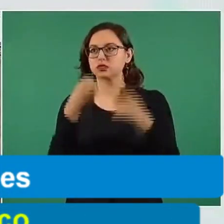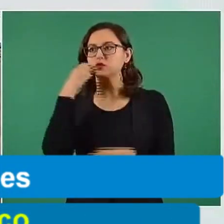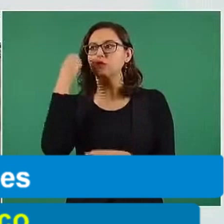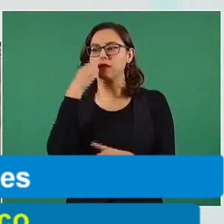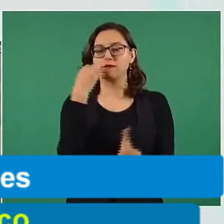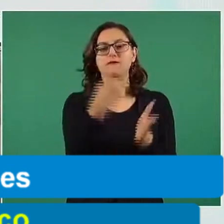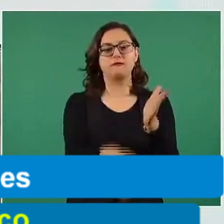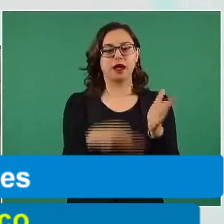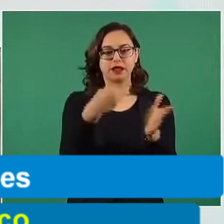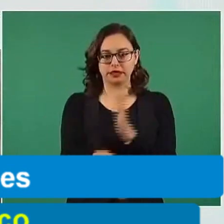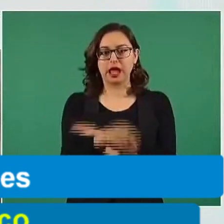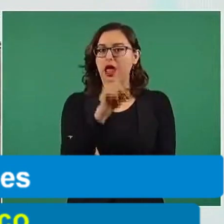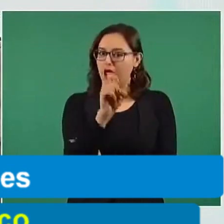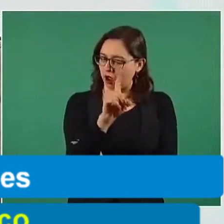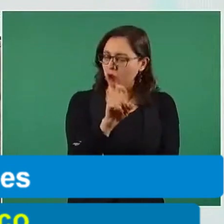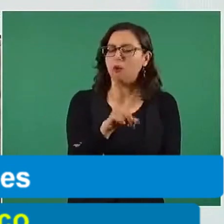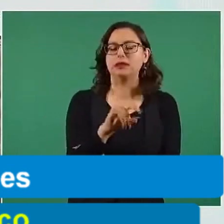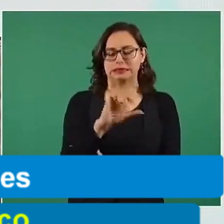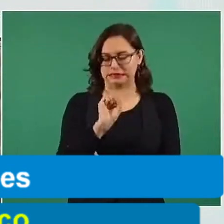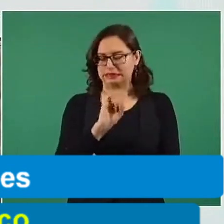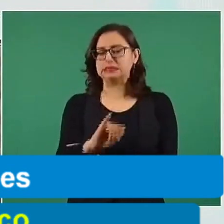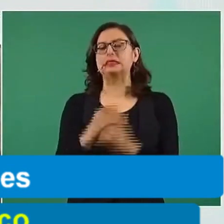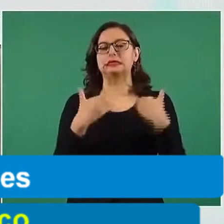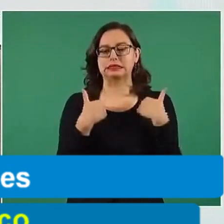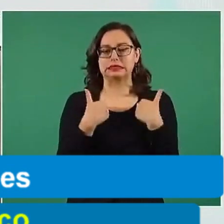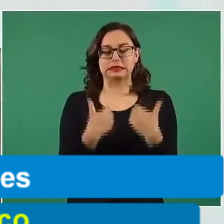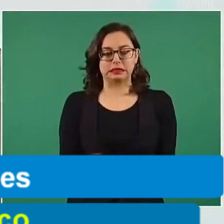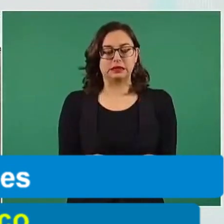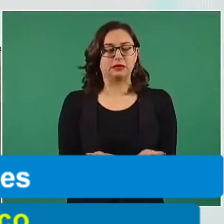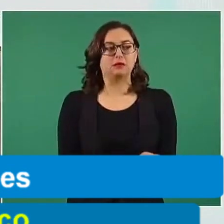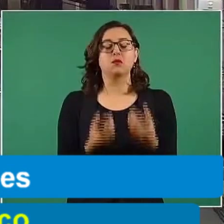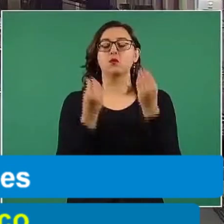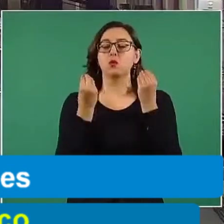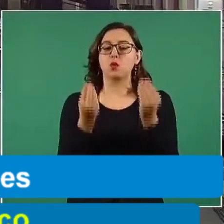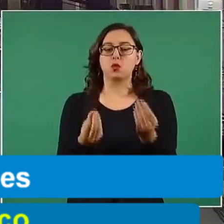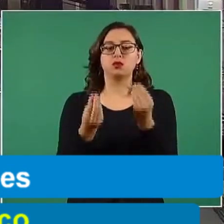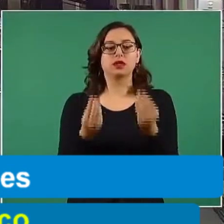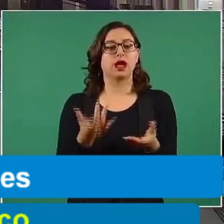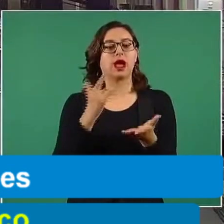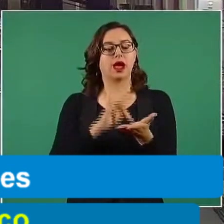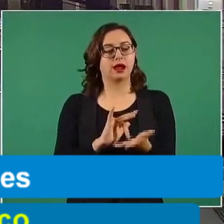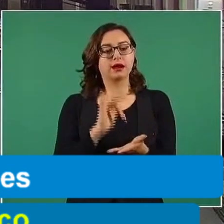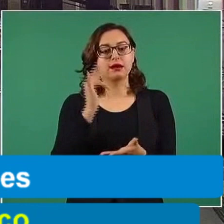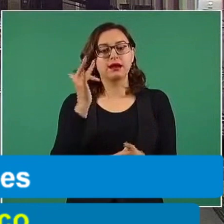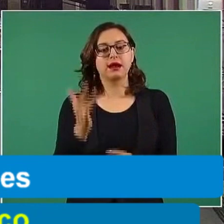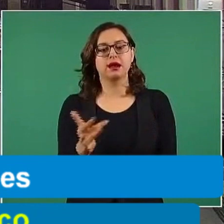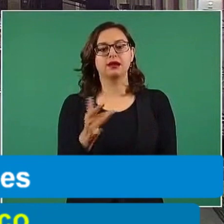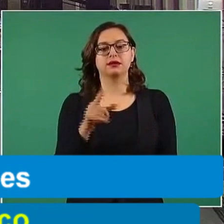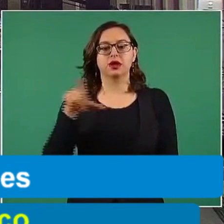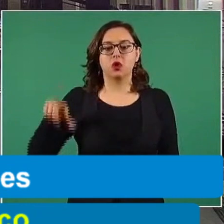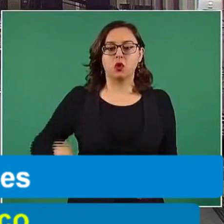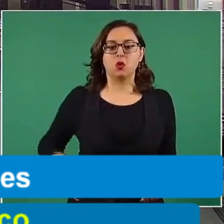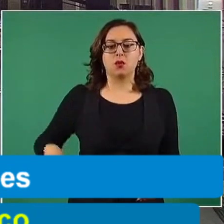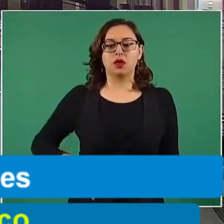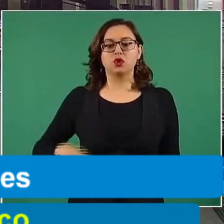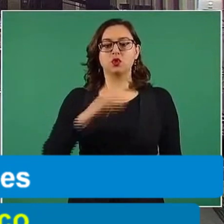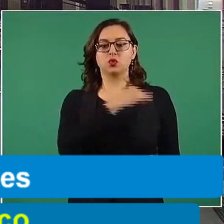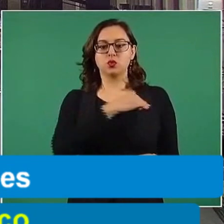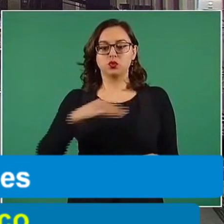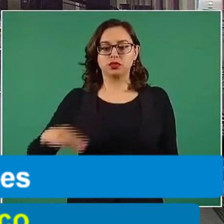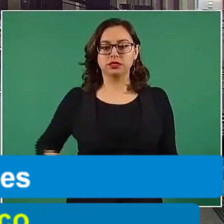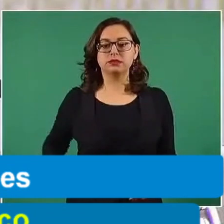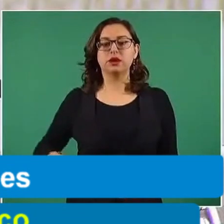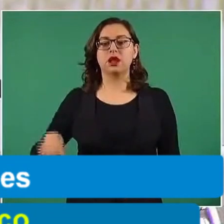al 100% lo que es el servicio de agua. Ahí sí quiero hacer un agradecimiento muy especial a los gobiernos municipales, a los